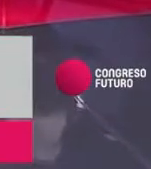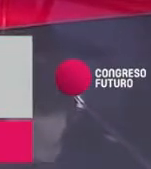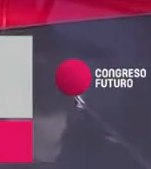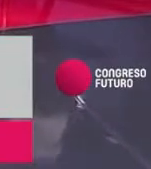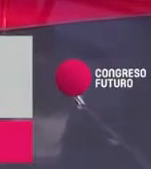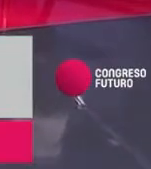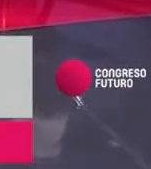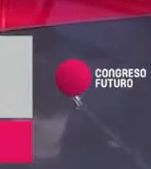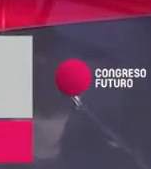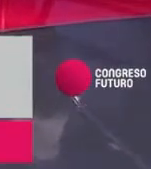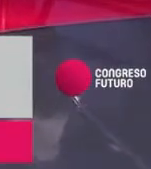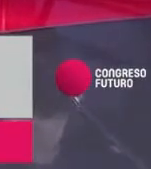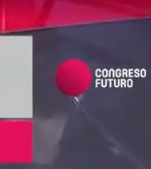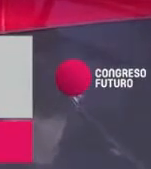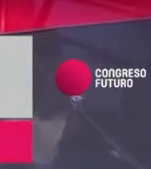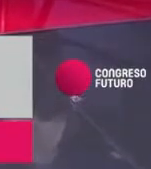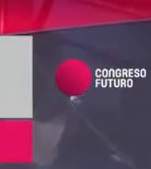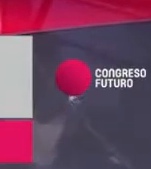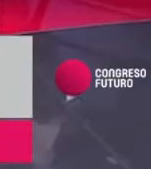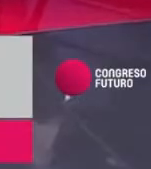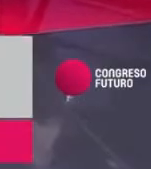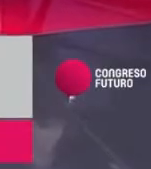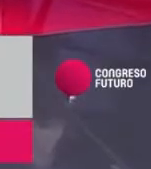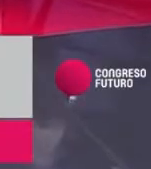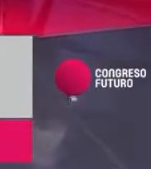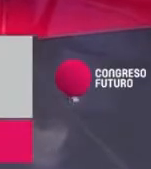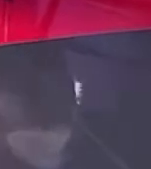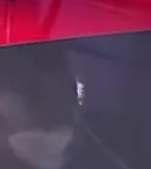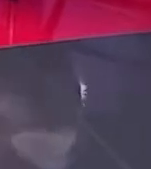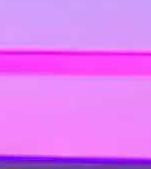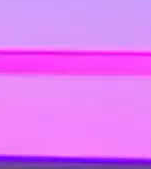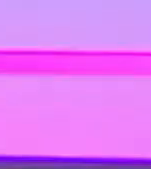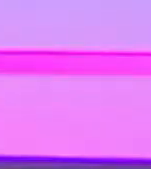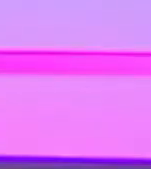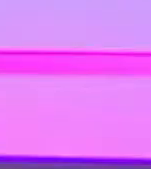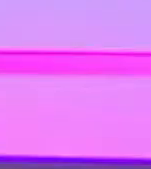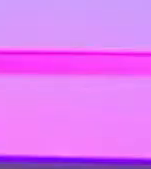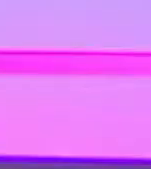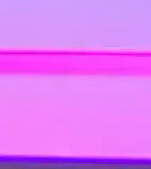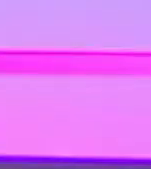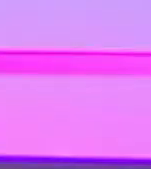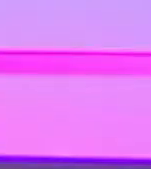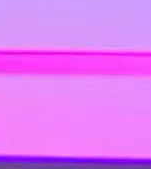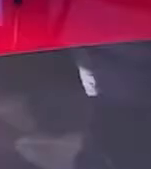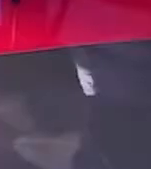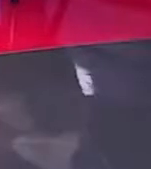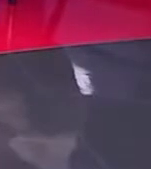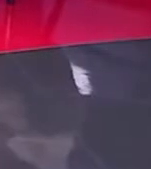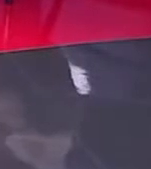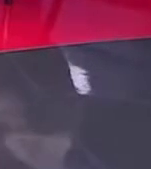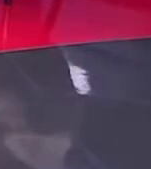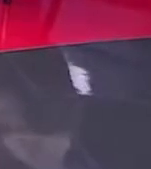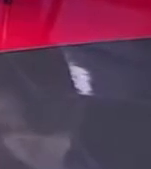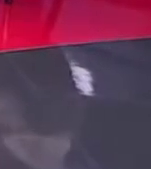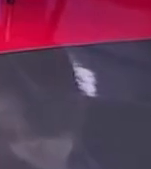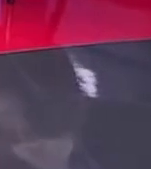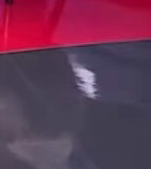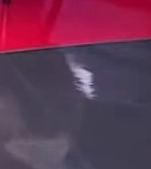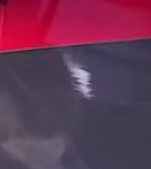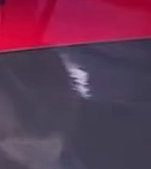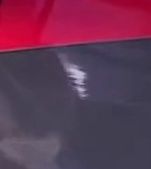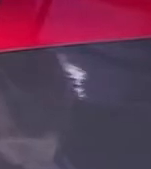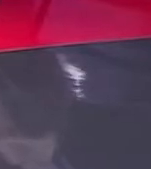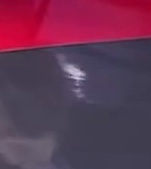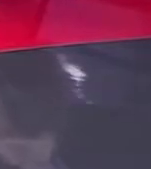un paradigma o un mito. Algo que está instalado, que en teoría los cerebros de la mujer y del hombre tienen funciones